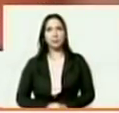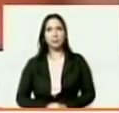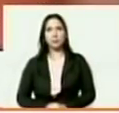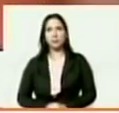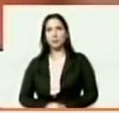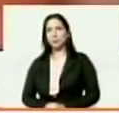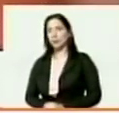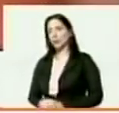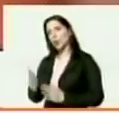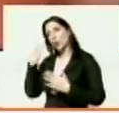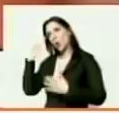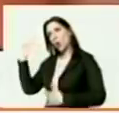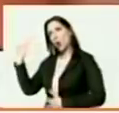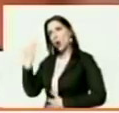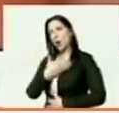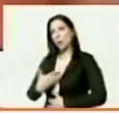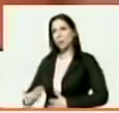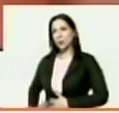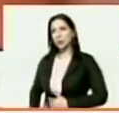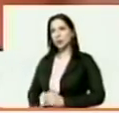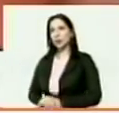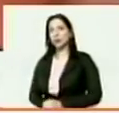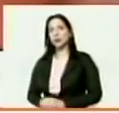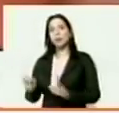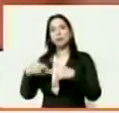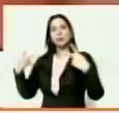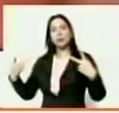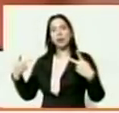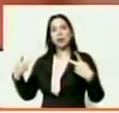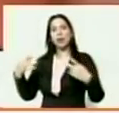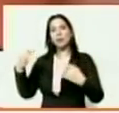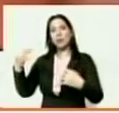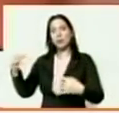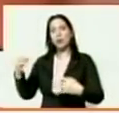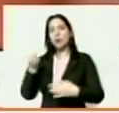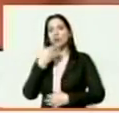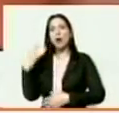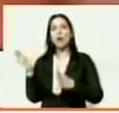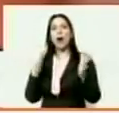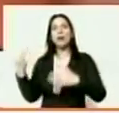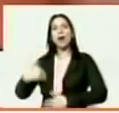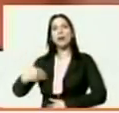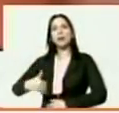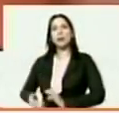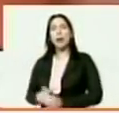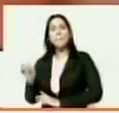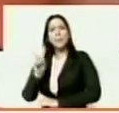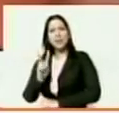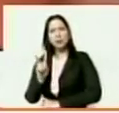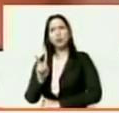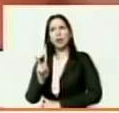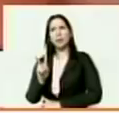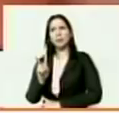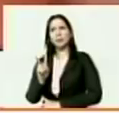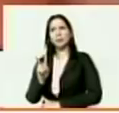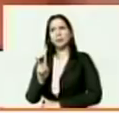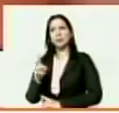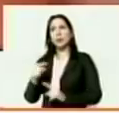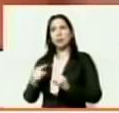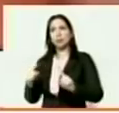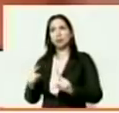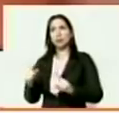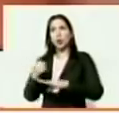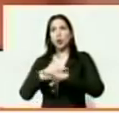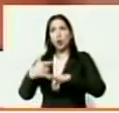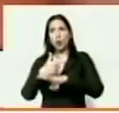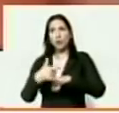Hola, presidente. Soy Felipe Yapur, del diario Página 12, Buenos Aires, Argentina. Venezuela en general, pero sobre todo su gobierno,